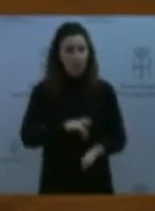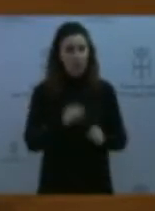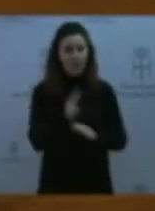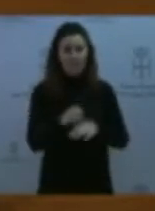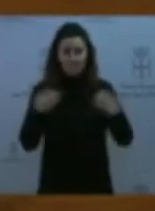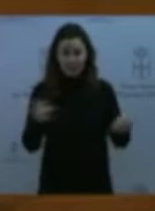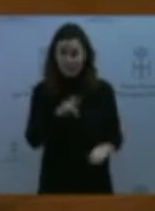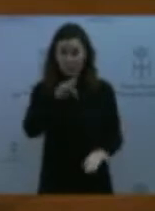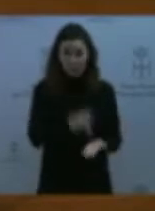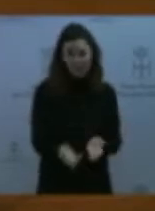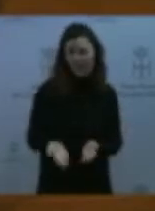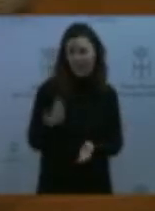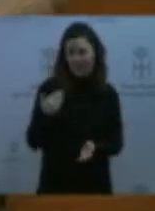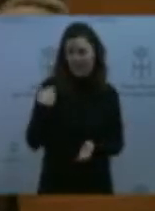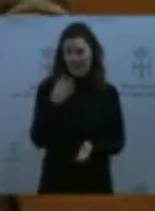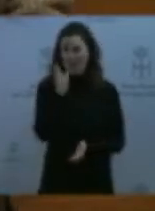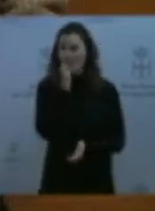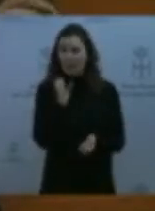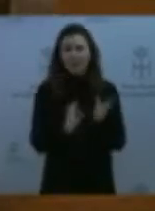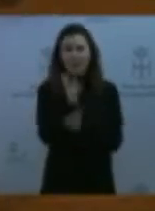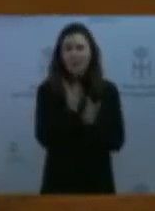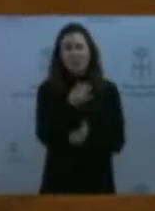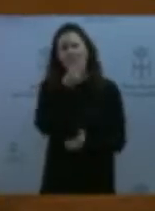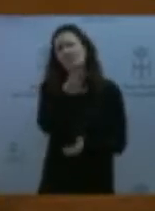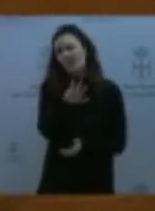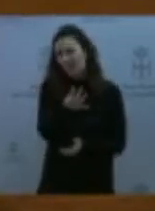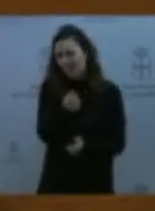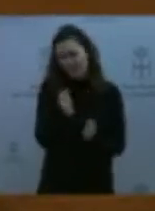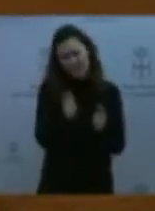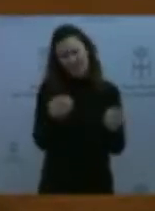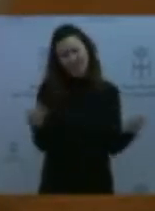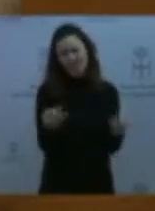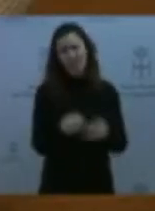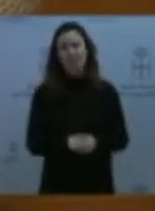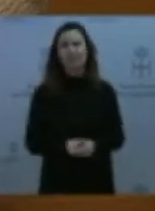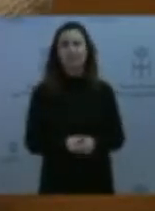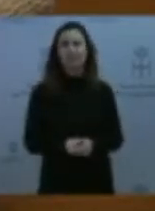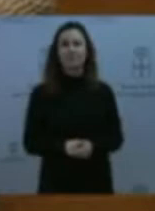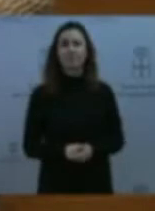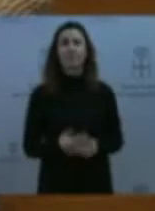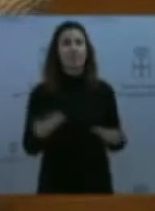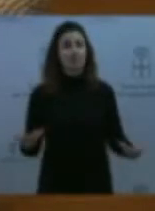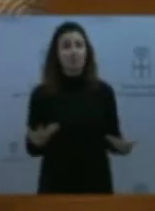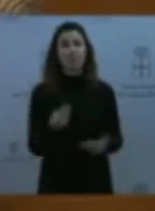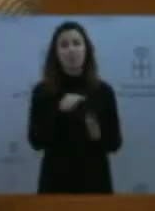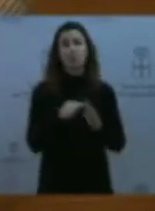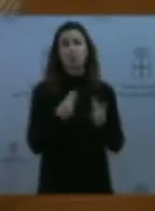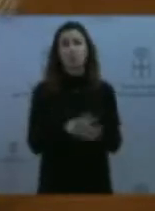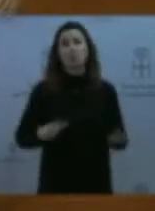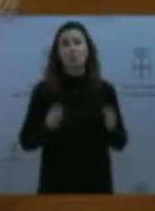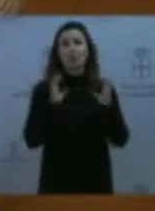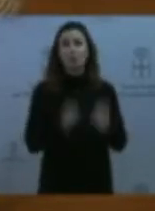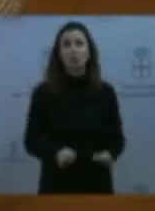¿No se mueren de vergüenza? Así, en el año 2017, tras la aprobación de la modificación de la Ley de Montes, tuvimos la